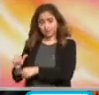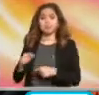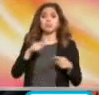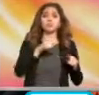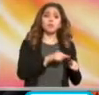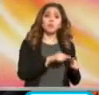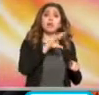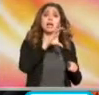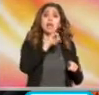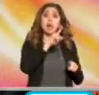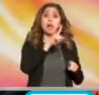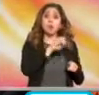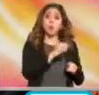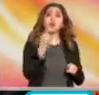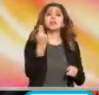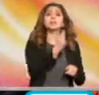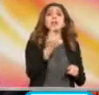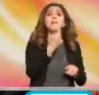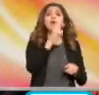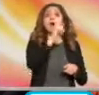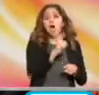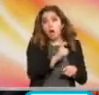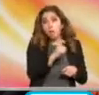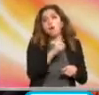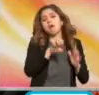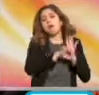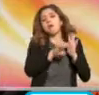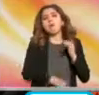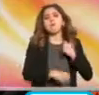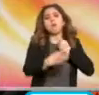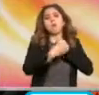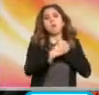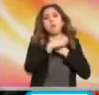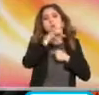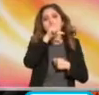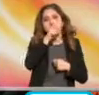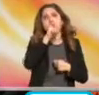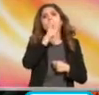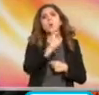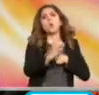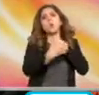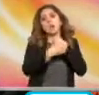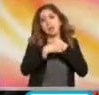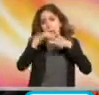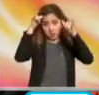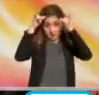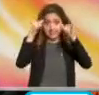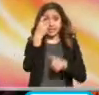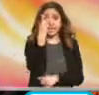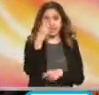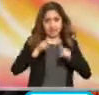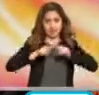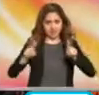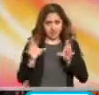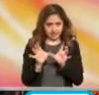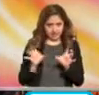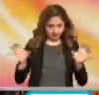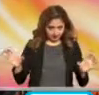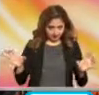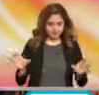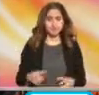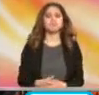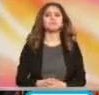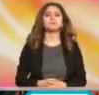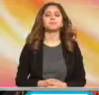Ok. Cualquiera de las que Ok, sea, muy sean bien. Caldo de agua, caldo de pollo, pollo, lo que esto. ustedes quieran. Es bien. sencillo, digo, nada más esa es la única diferencia. Ok,